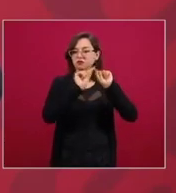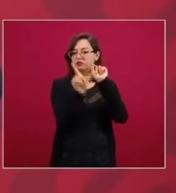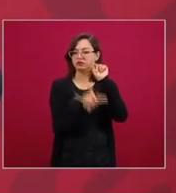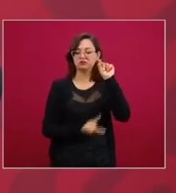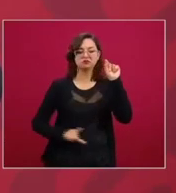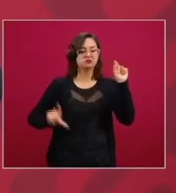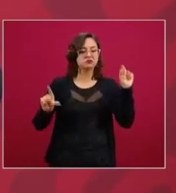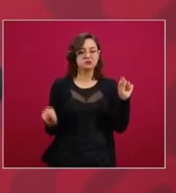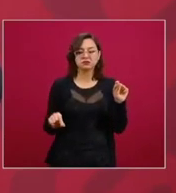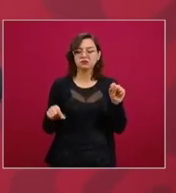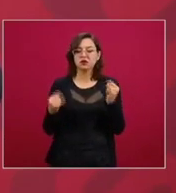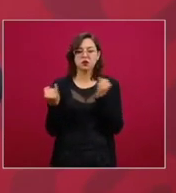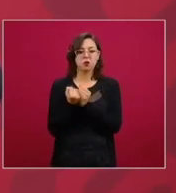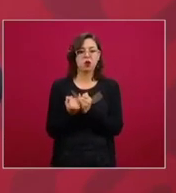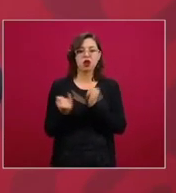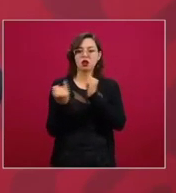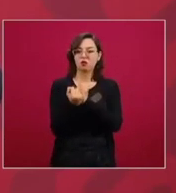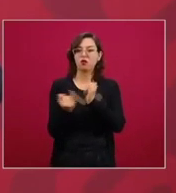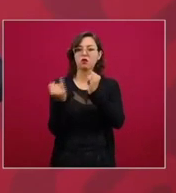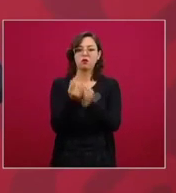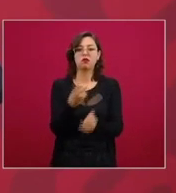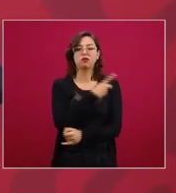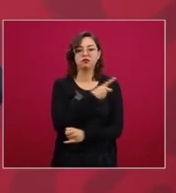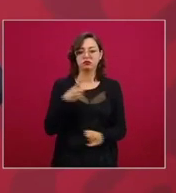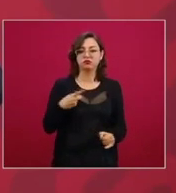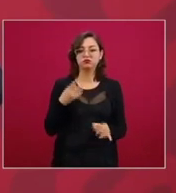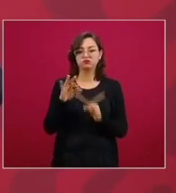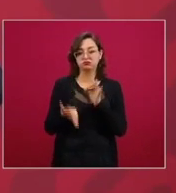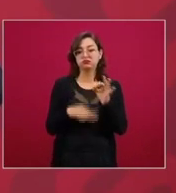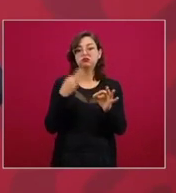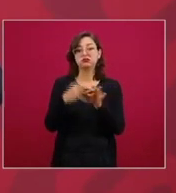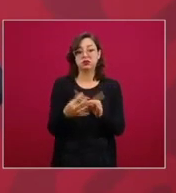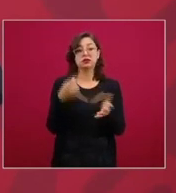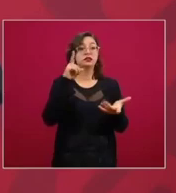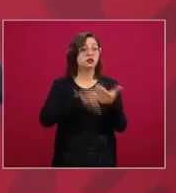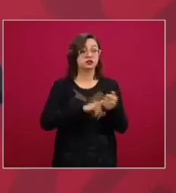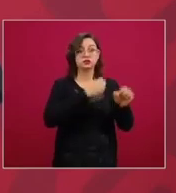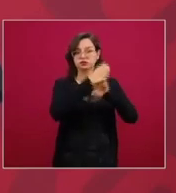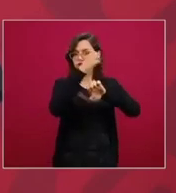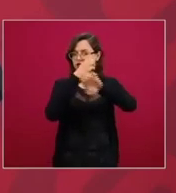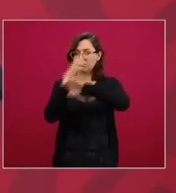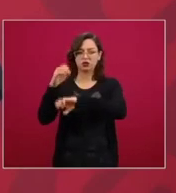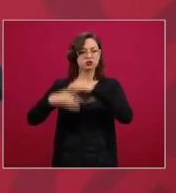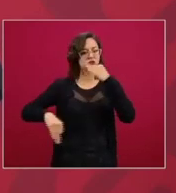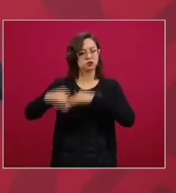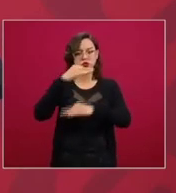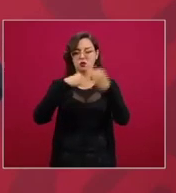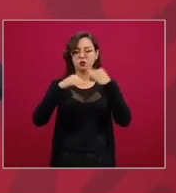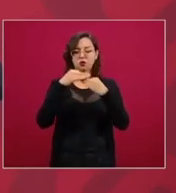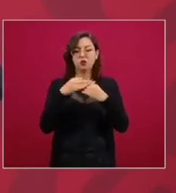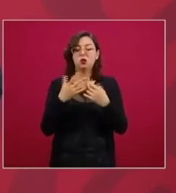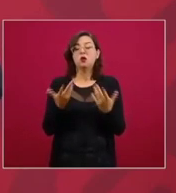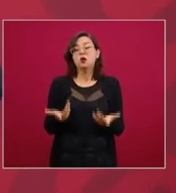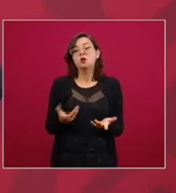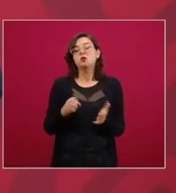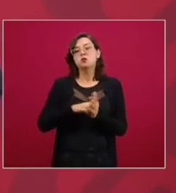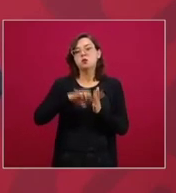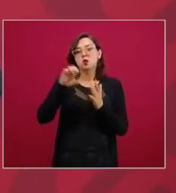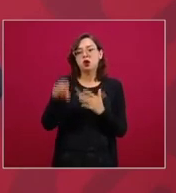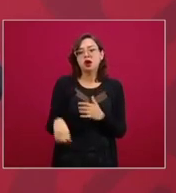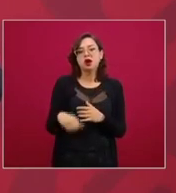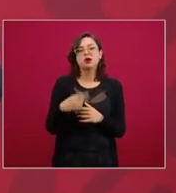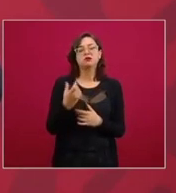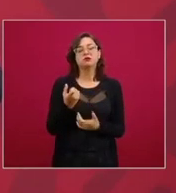en agosto normal, se o sea, que el siguiente ciclo escolar no sufriría cambios local. por lo aquellas, que entiendo. Por ejemplo, aquellas entidades mientras,